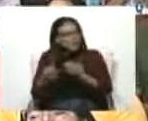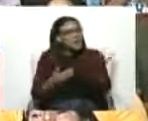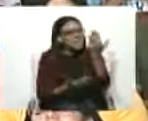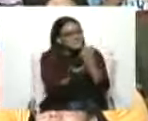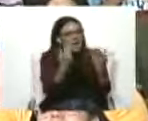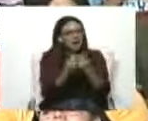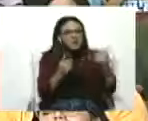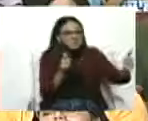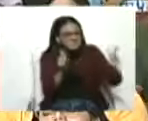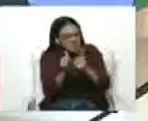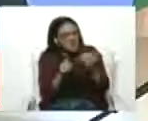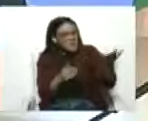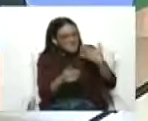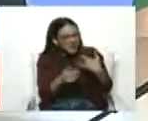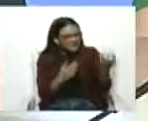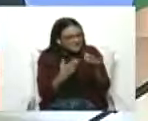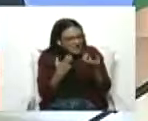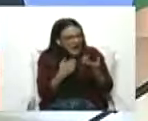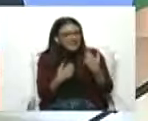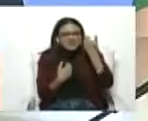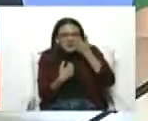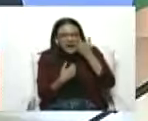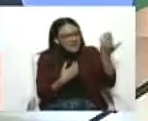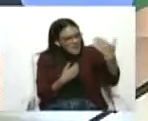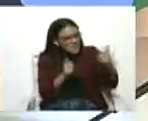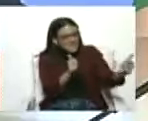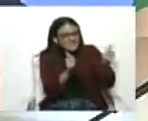Vente con nosotros para acá.